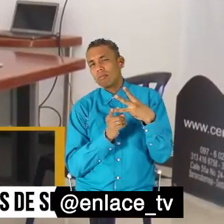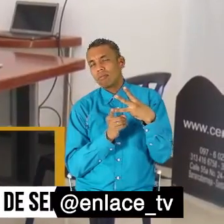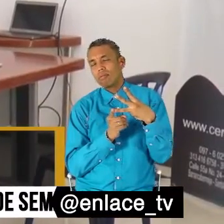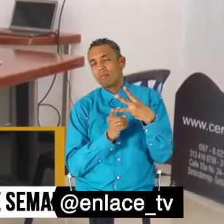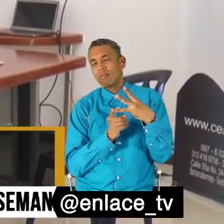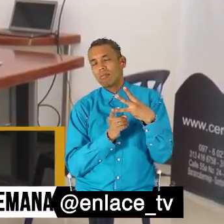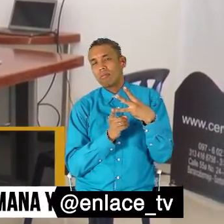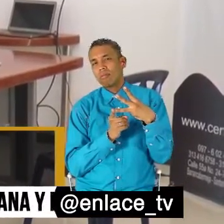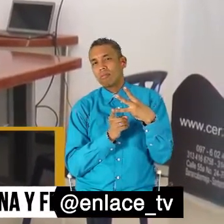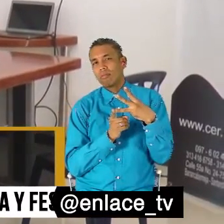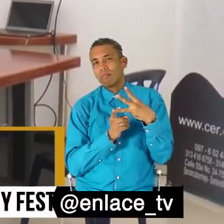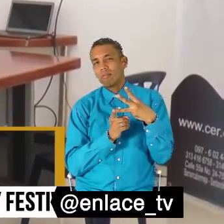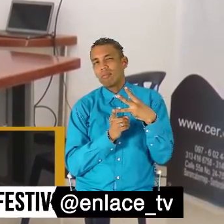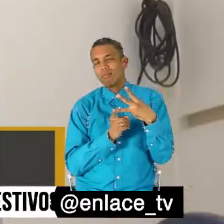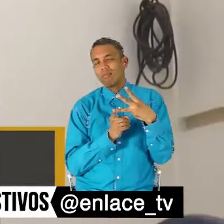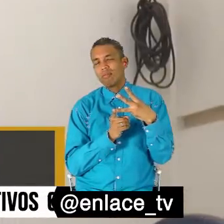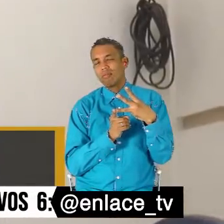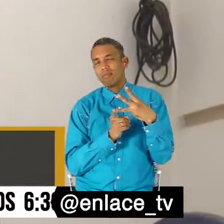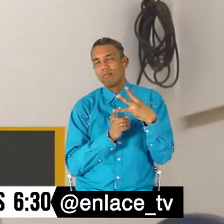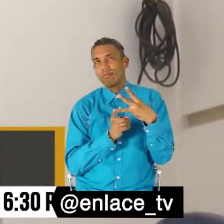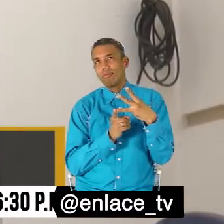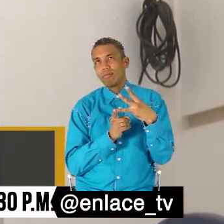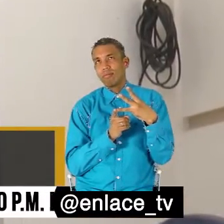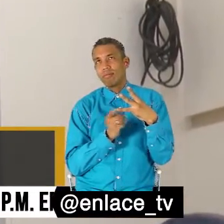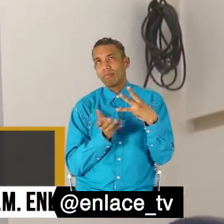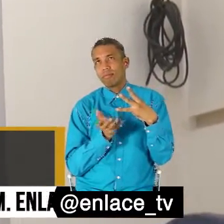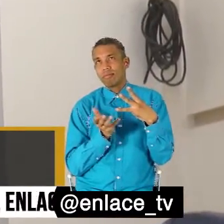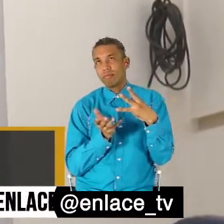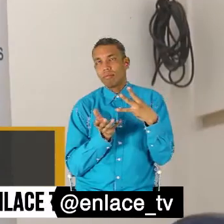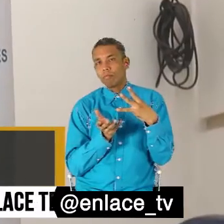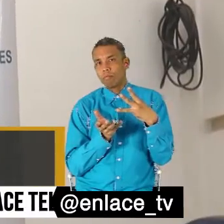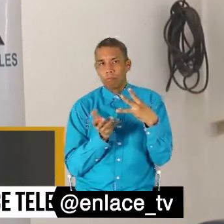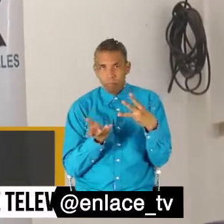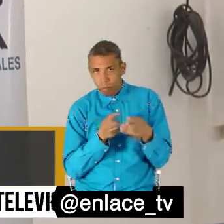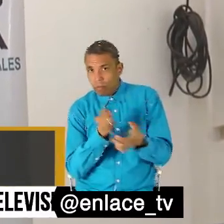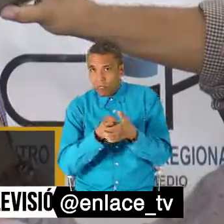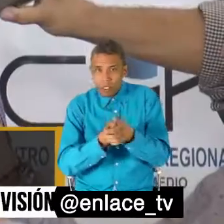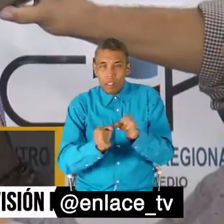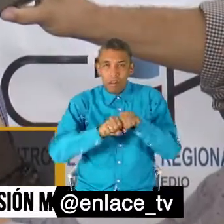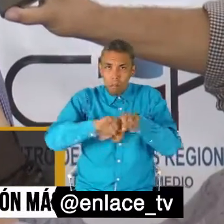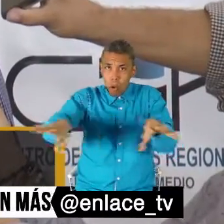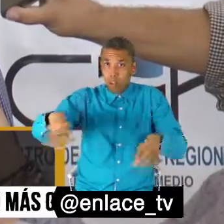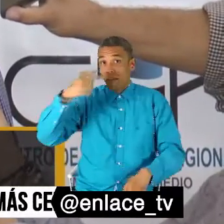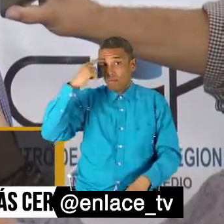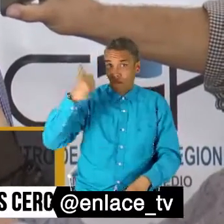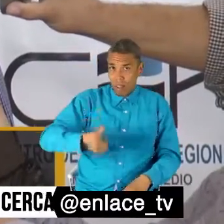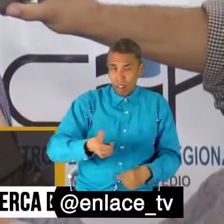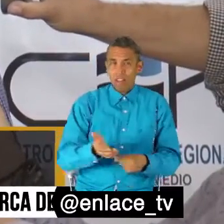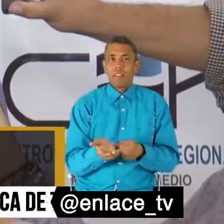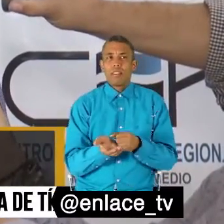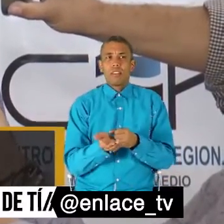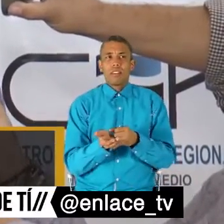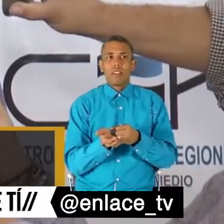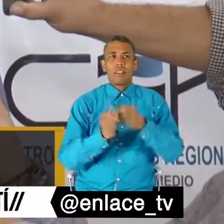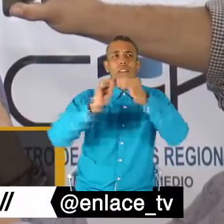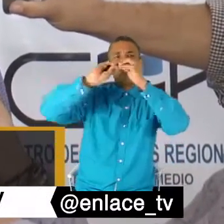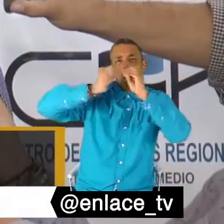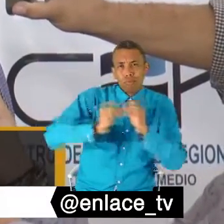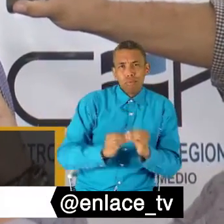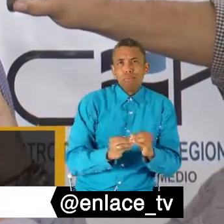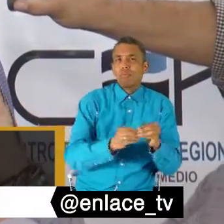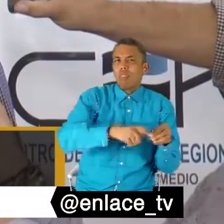se definen como de alguna manera unas condiciones en términos de gestión pública positivas, una formación diversificada